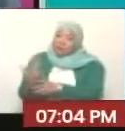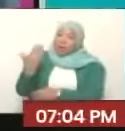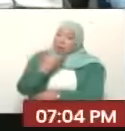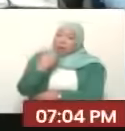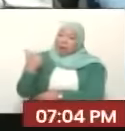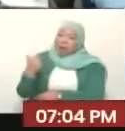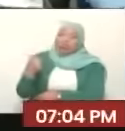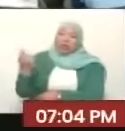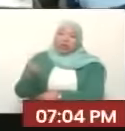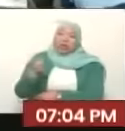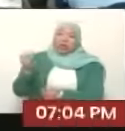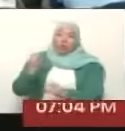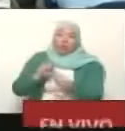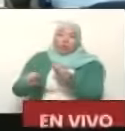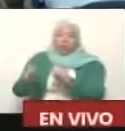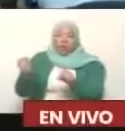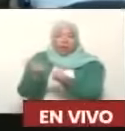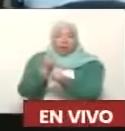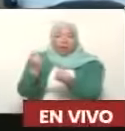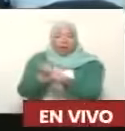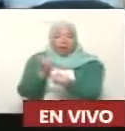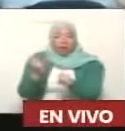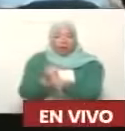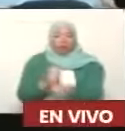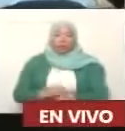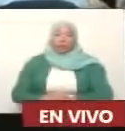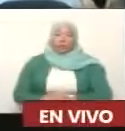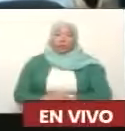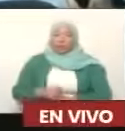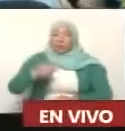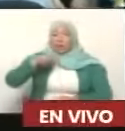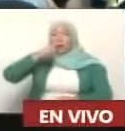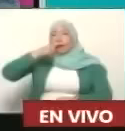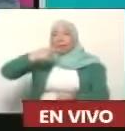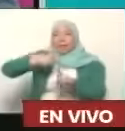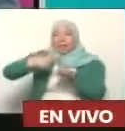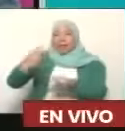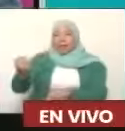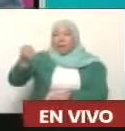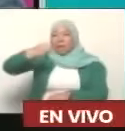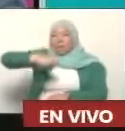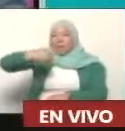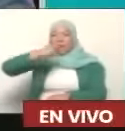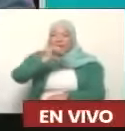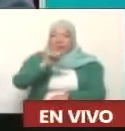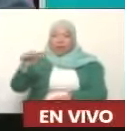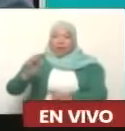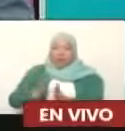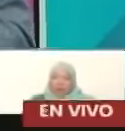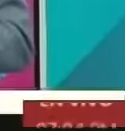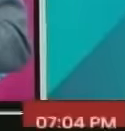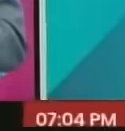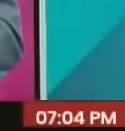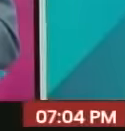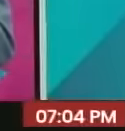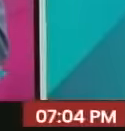mayo de ofensiva obrera. Con Maduro más, vamos a ver semana presidencial. Adelante.